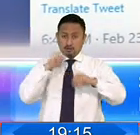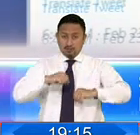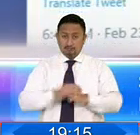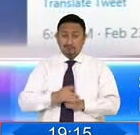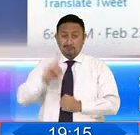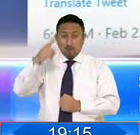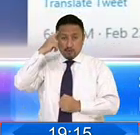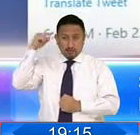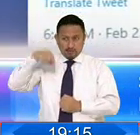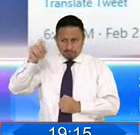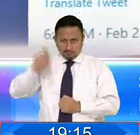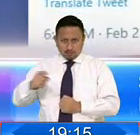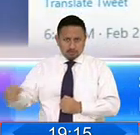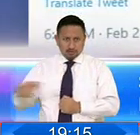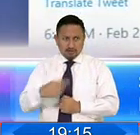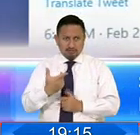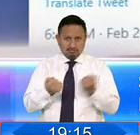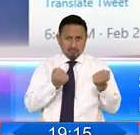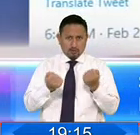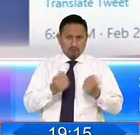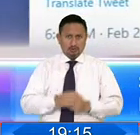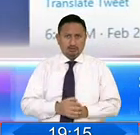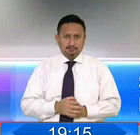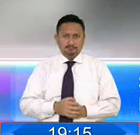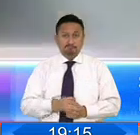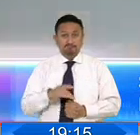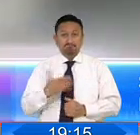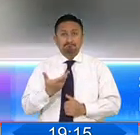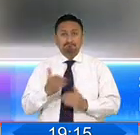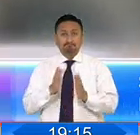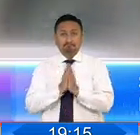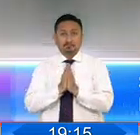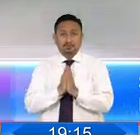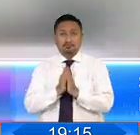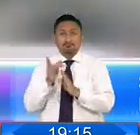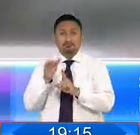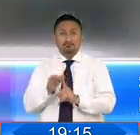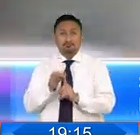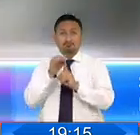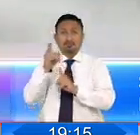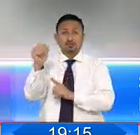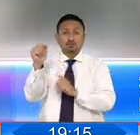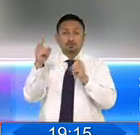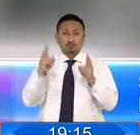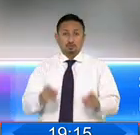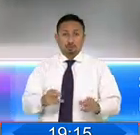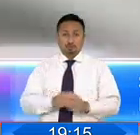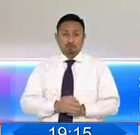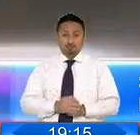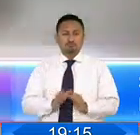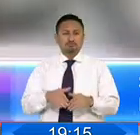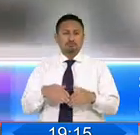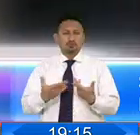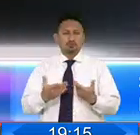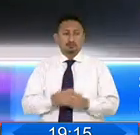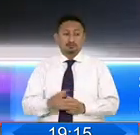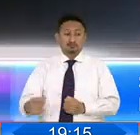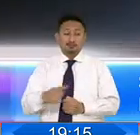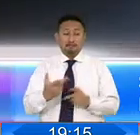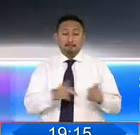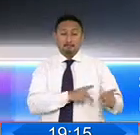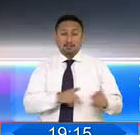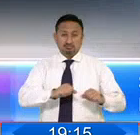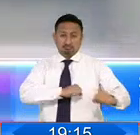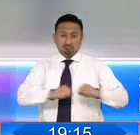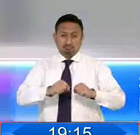al gobierno a tomar el control de las prisiones. La solicitud presentada por el especialista en derechos humanos se basa en que no existe un plan de